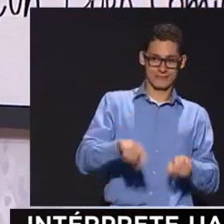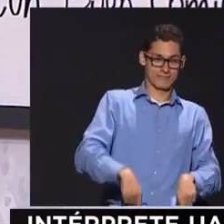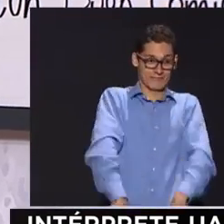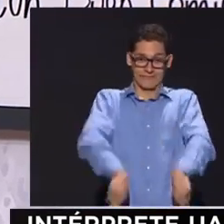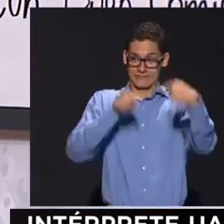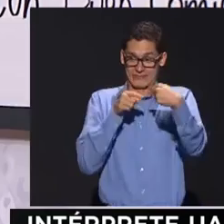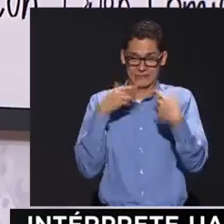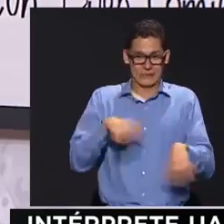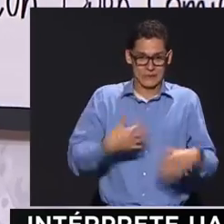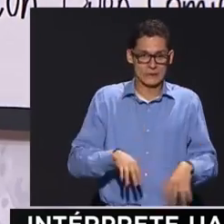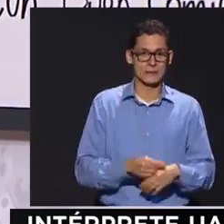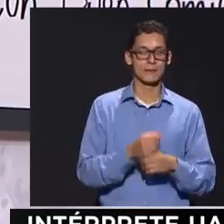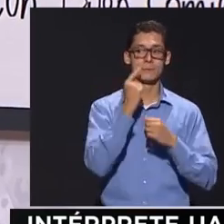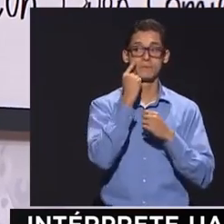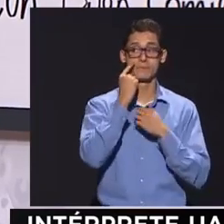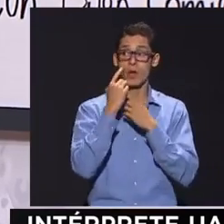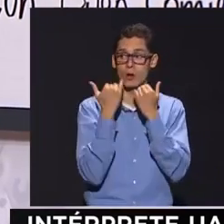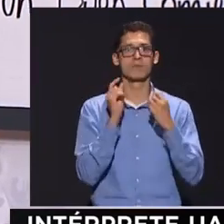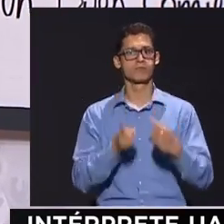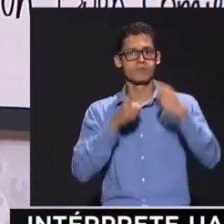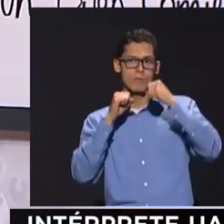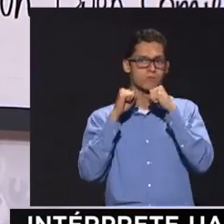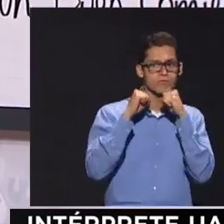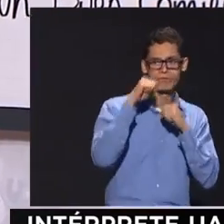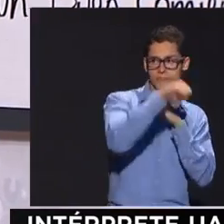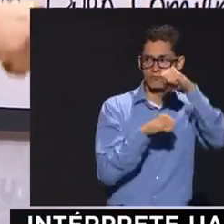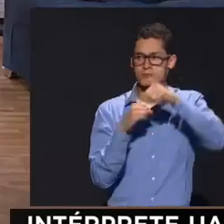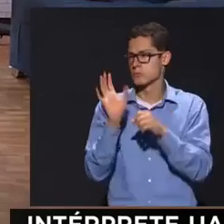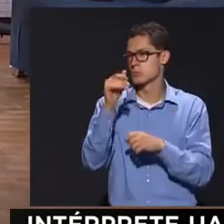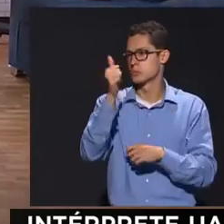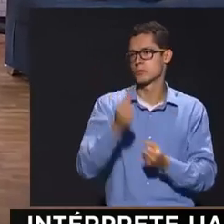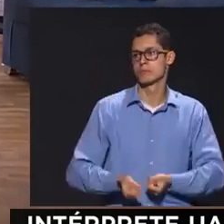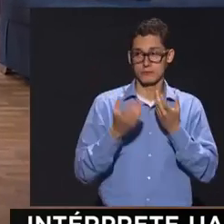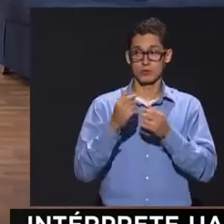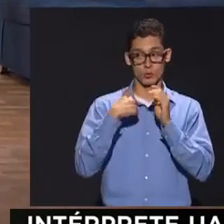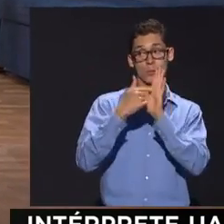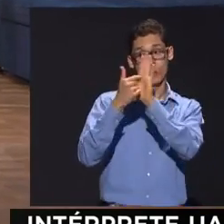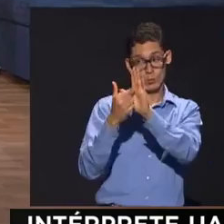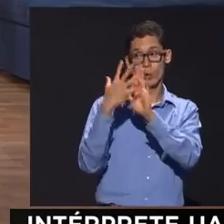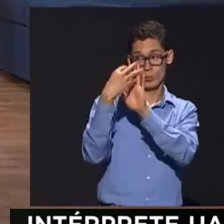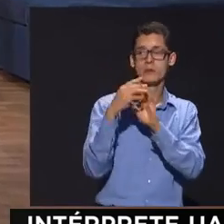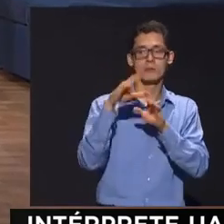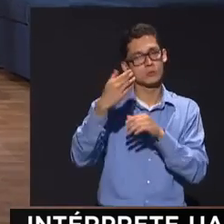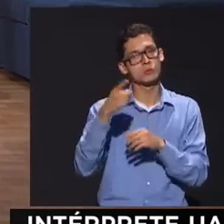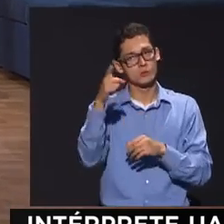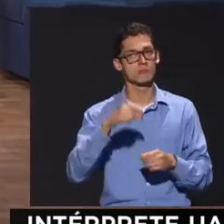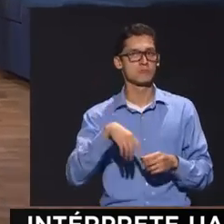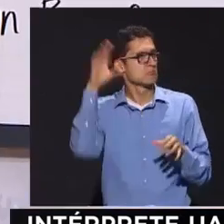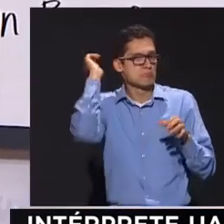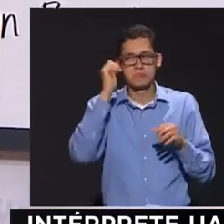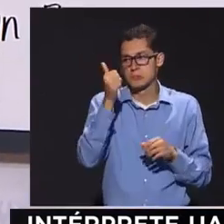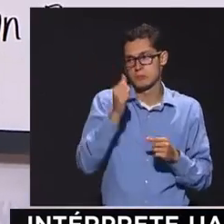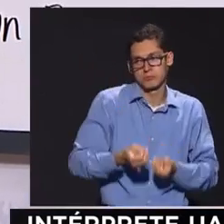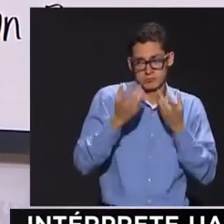unos golpes vamos a dirigir unos golpes y terminamos haciendo algunos que nos marcan primero hacia el frente de todas maneras en sus casas